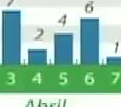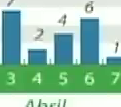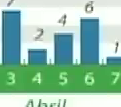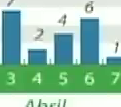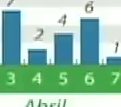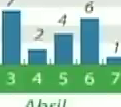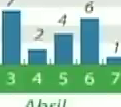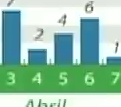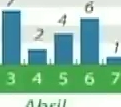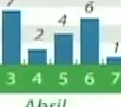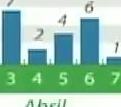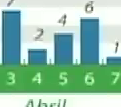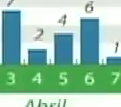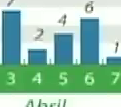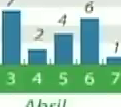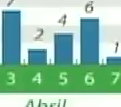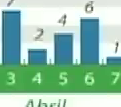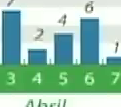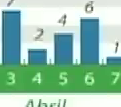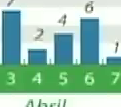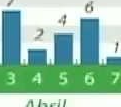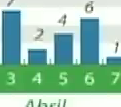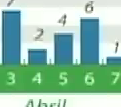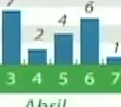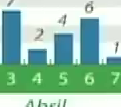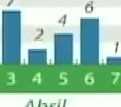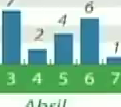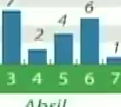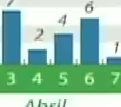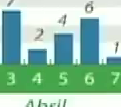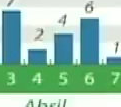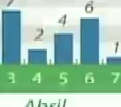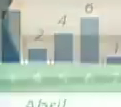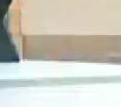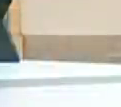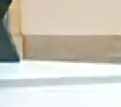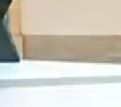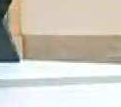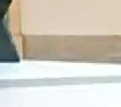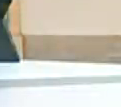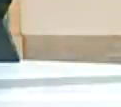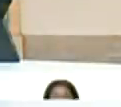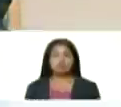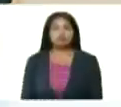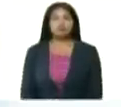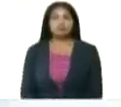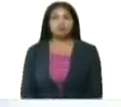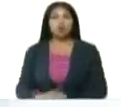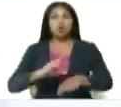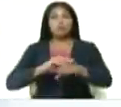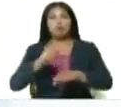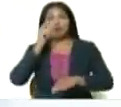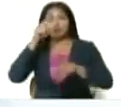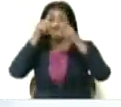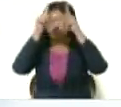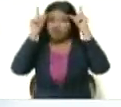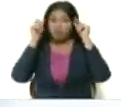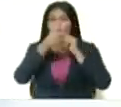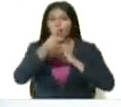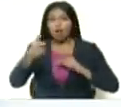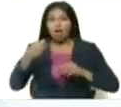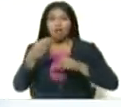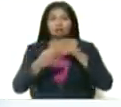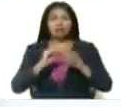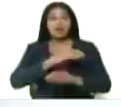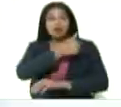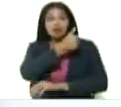112.512 pruebas, y a esta hora, esto lo estoy diciendo, pero a esta hora están los médicos y las médicas, enfermeros, enfermeras,